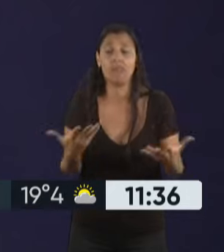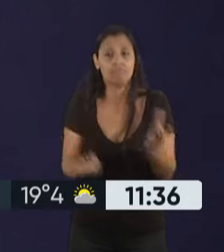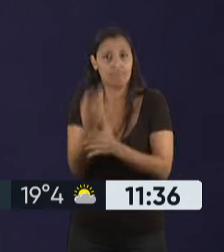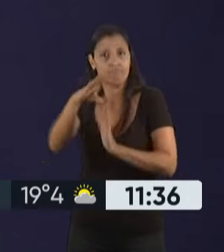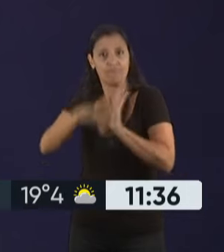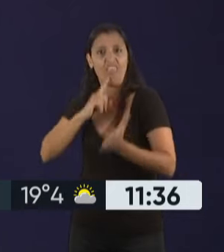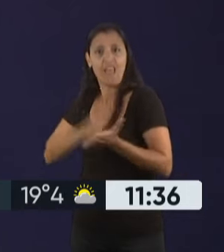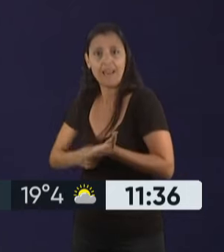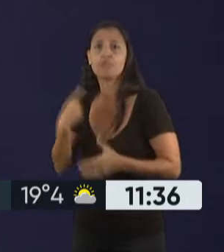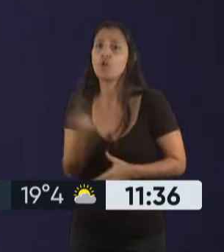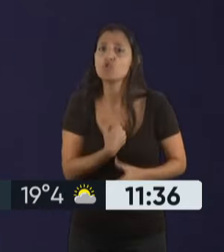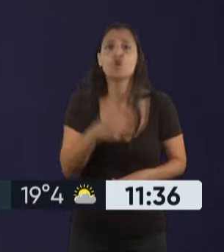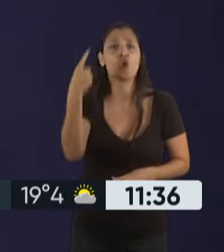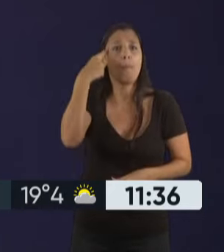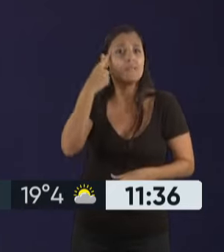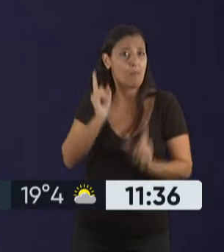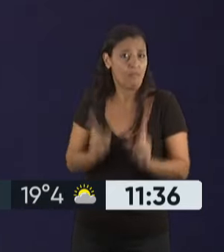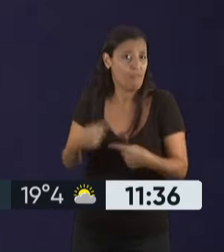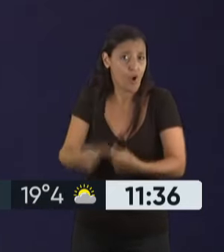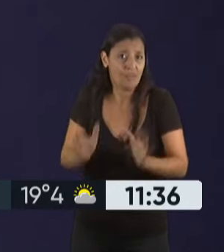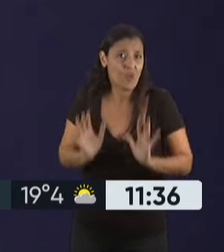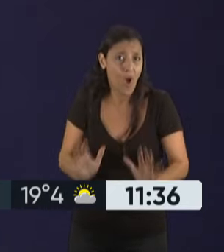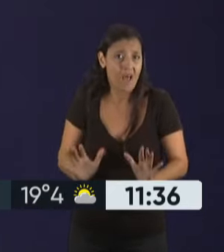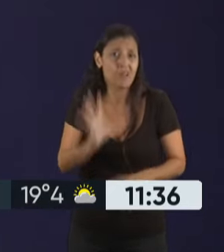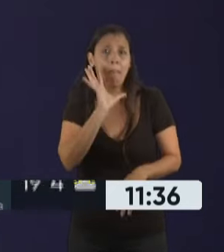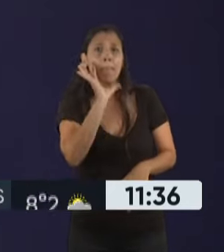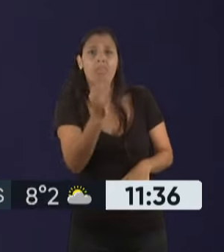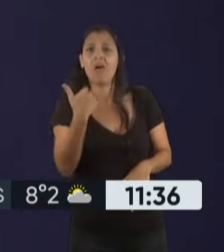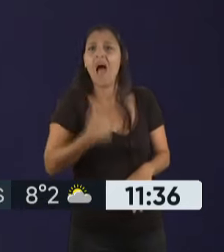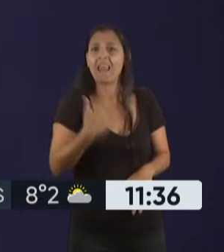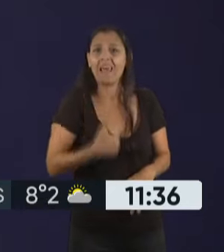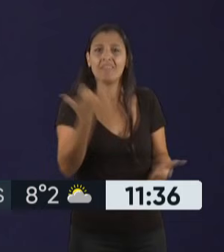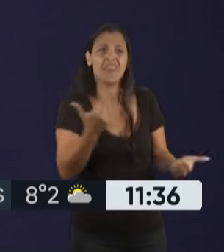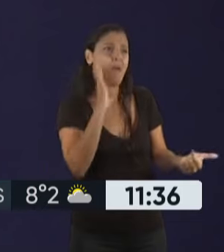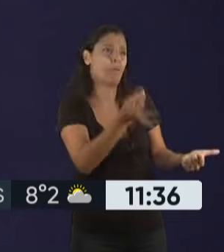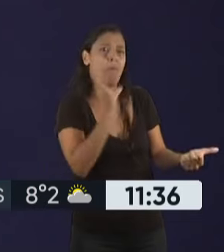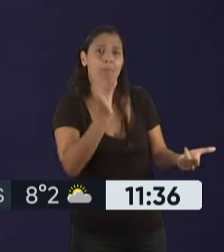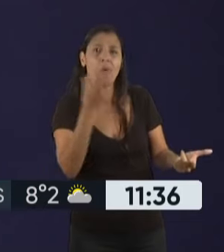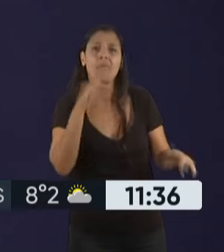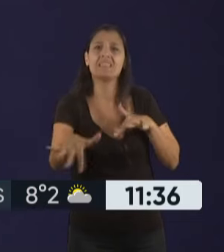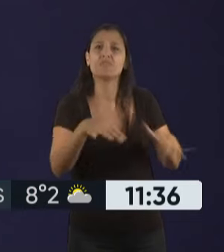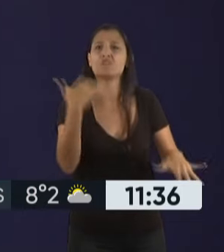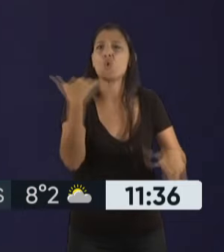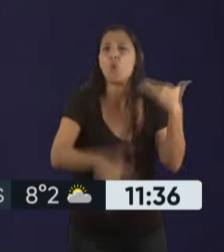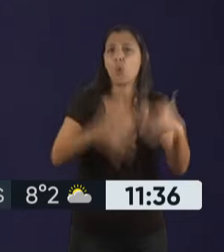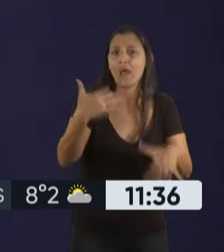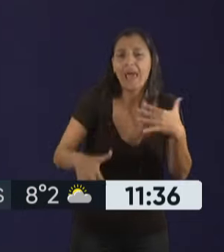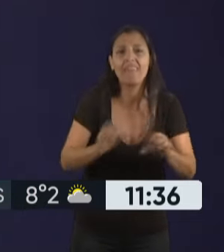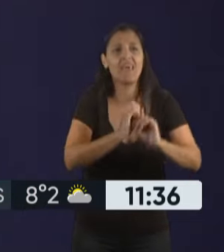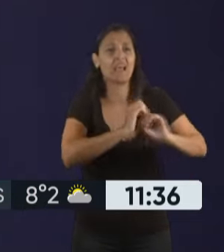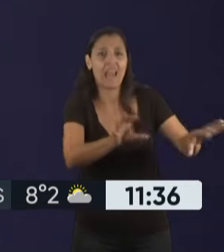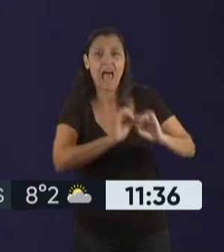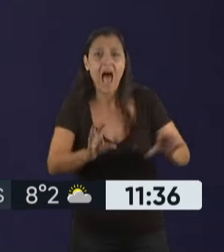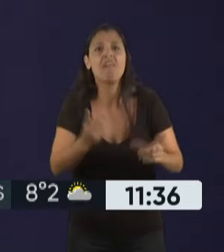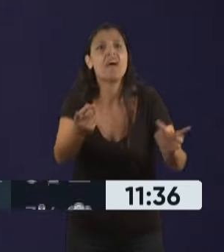entendemos que eso sigue siendo así de hecho está a la vista que Argentina tiene muchas urgencias eh Y